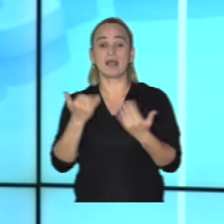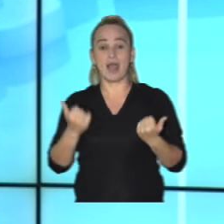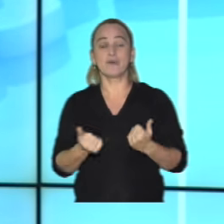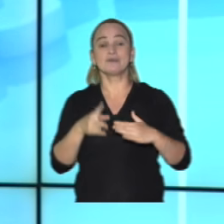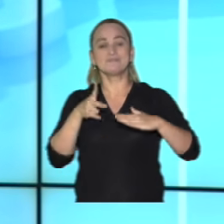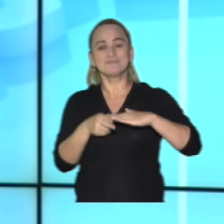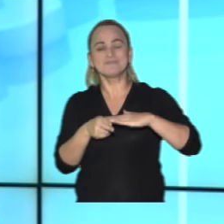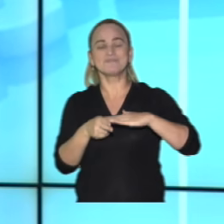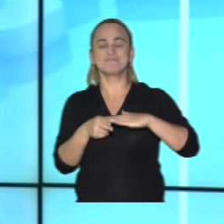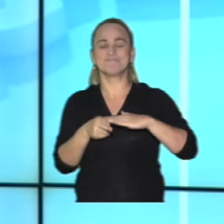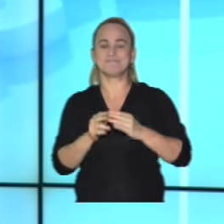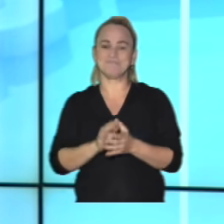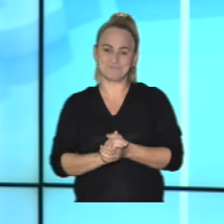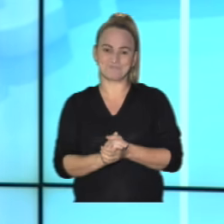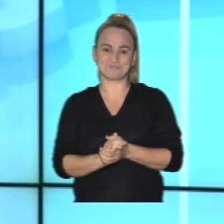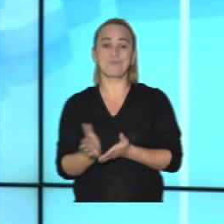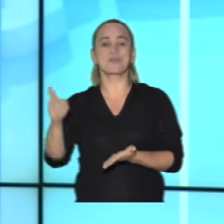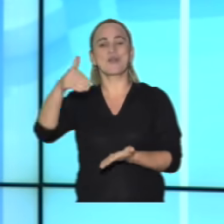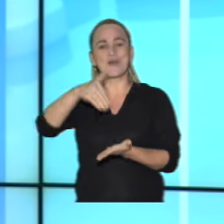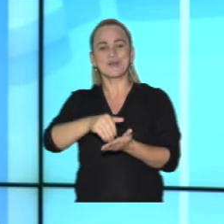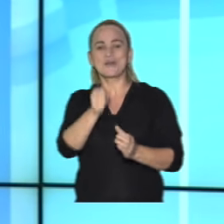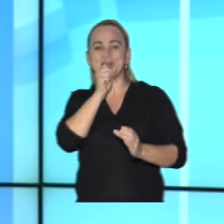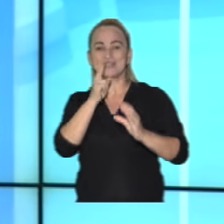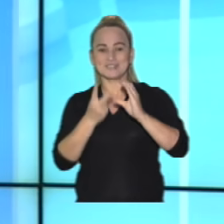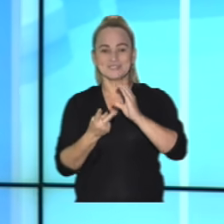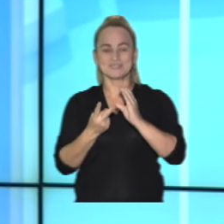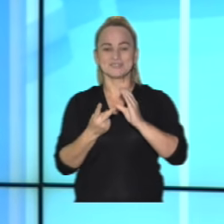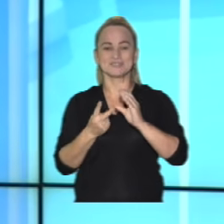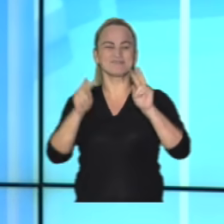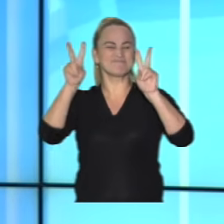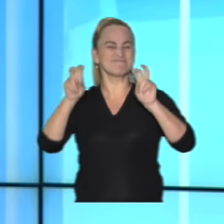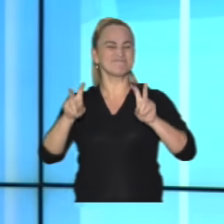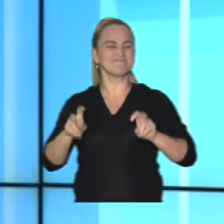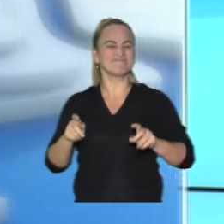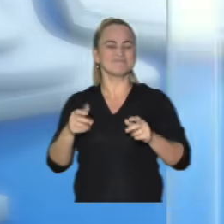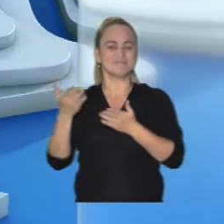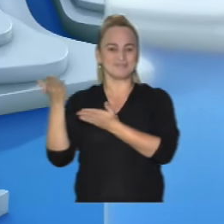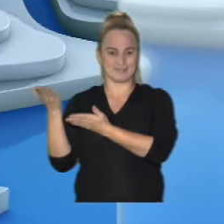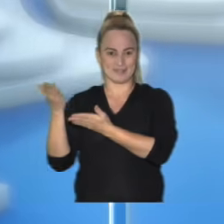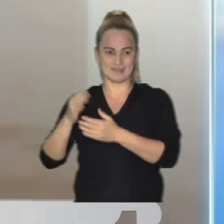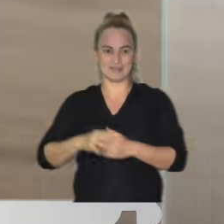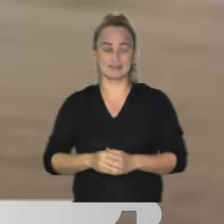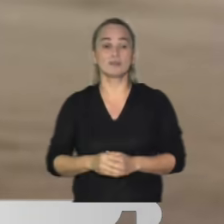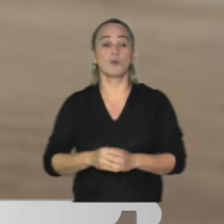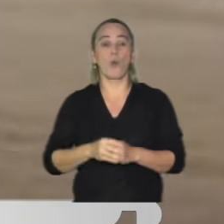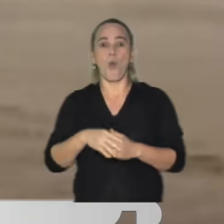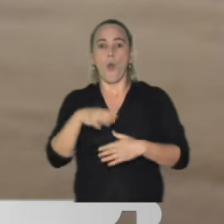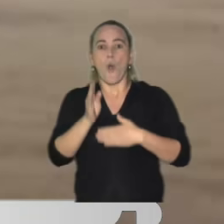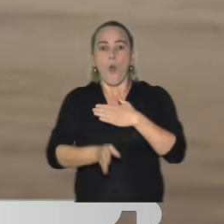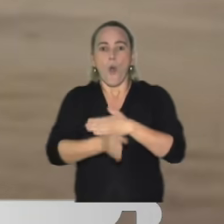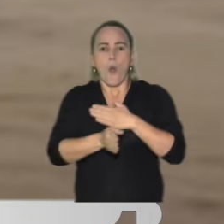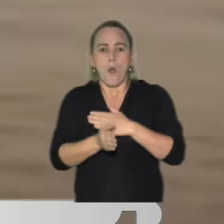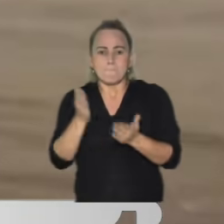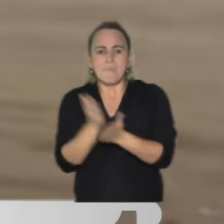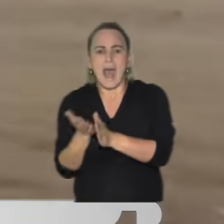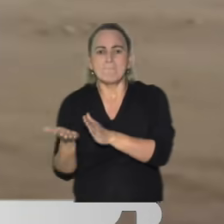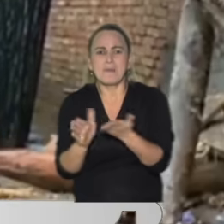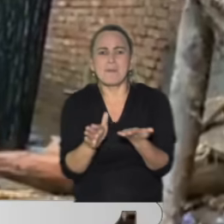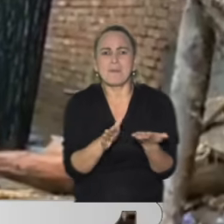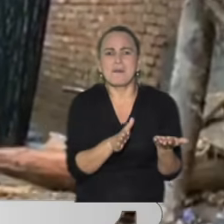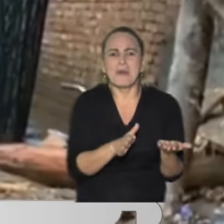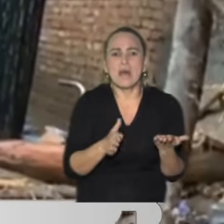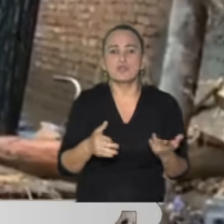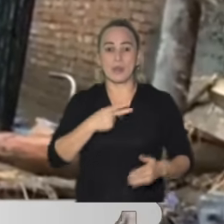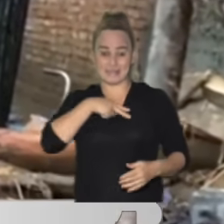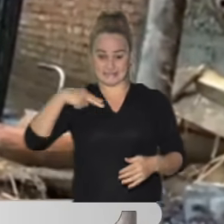esta información hacemos una pequeña pausa, pero al regresar a Noticentro 1, CMI, siguen aumentando muertos por inundaciones